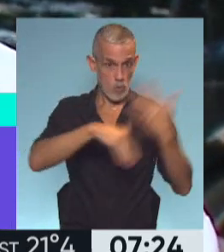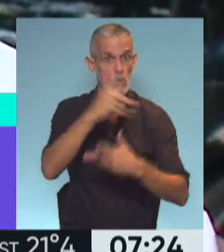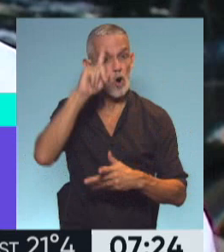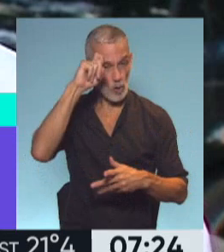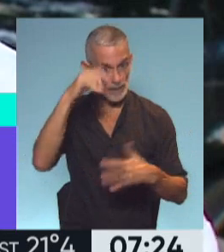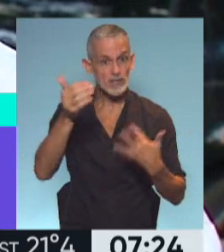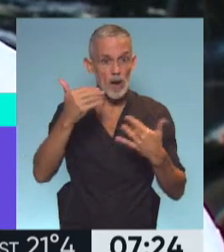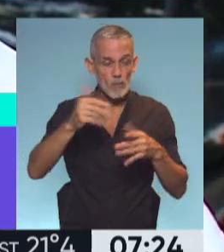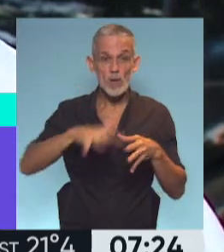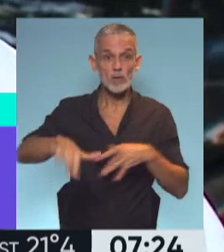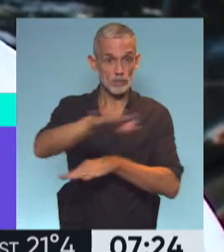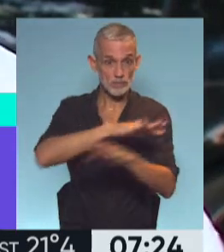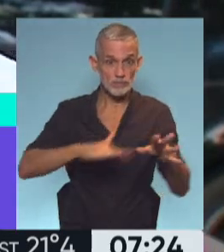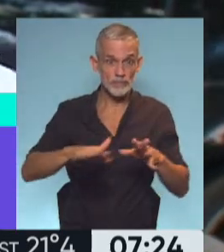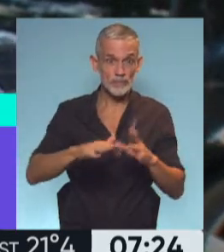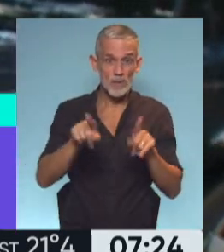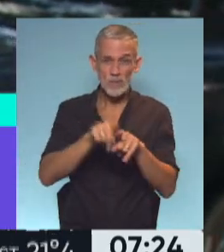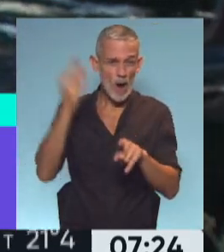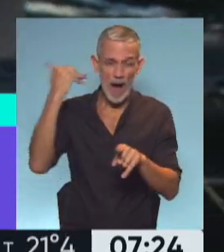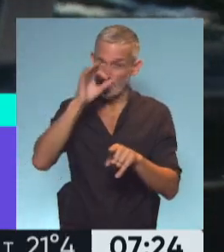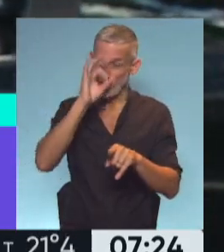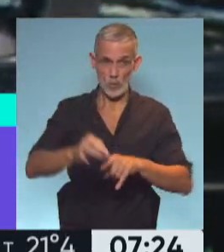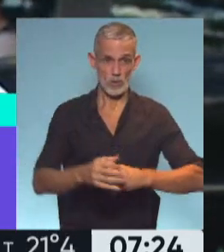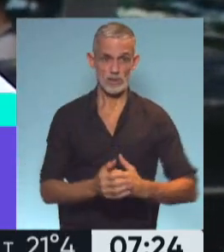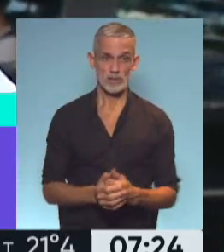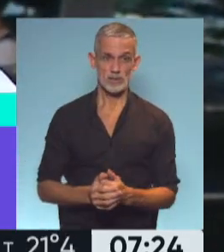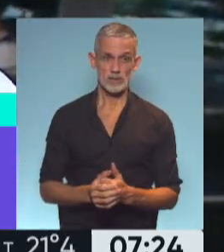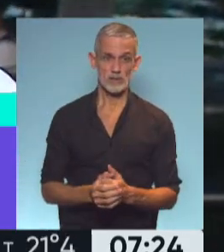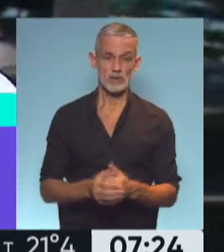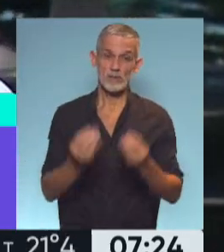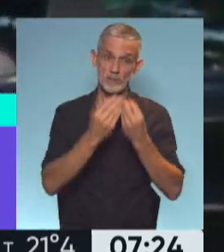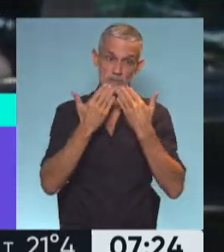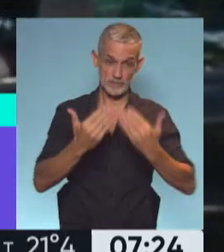sanitaria sin precedentes. Muchas gracias.